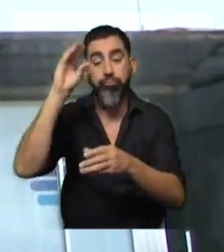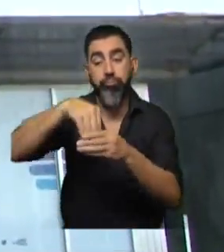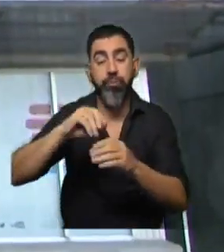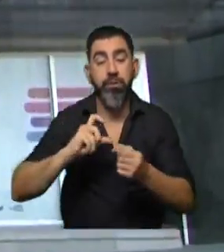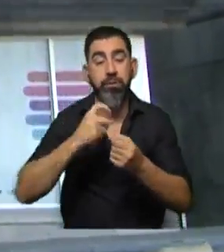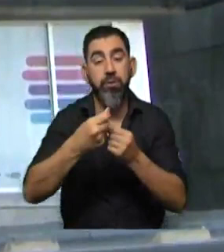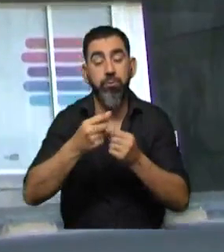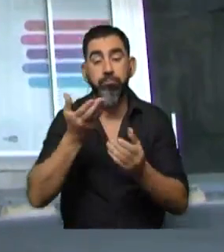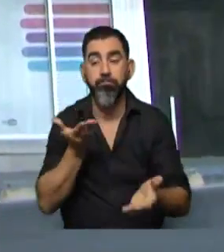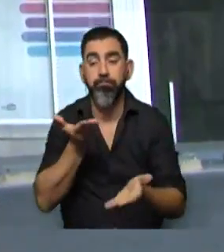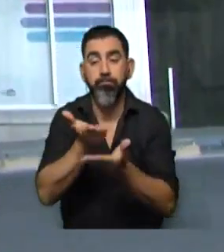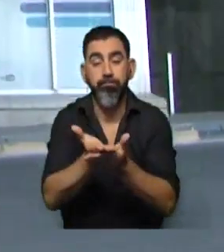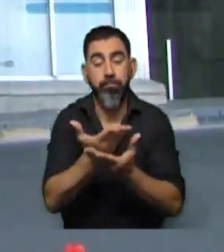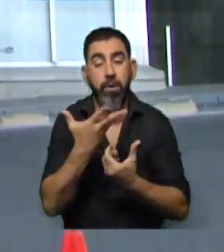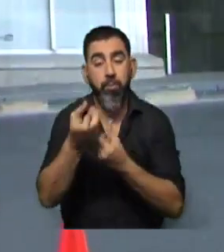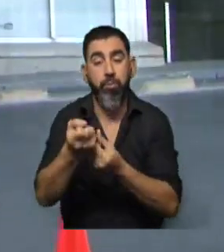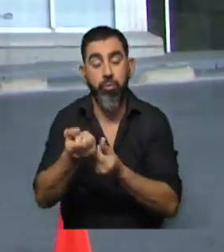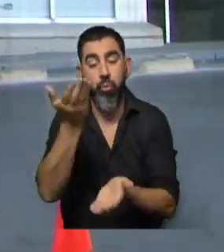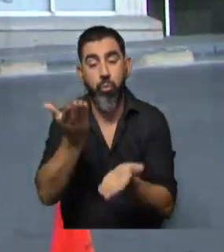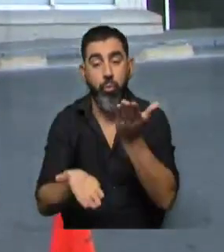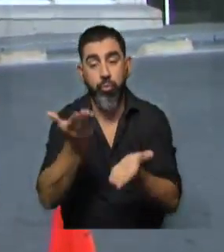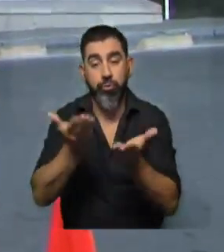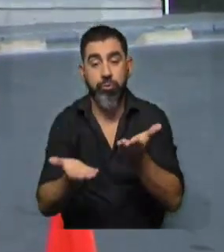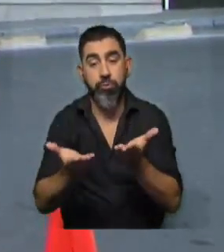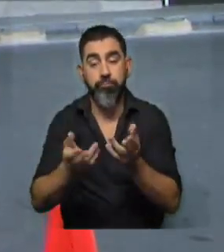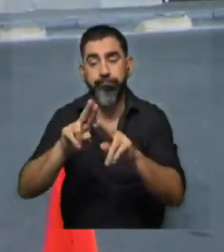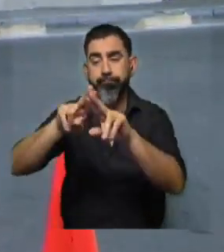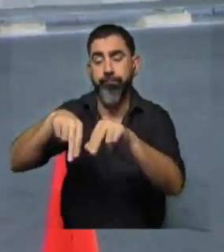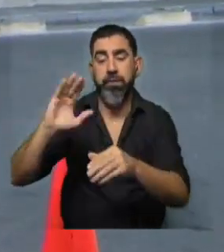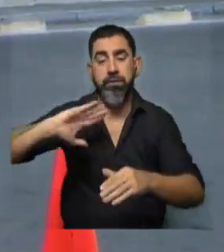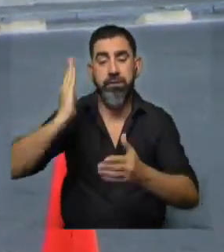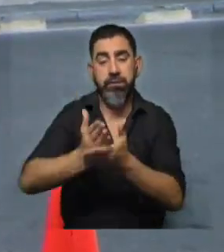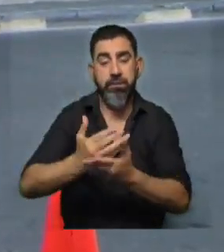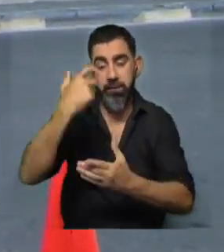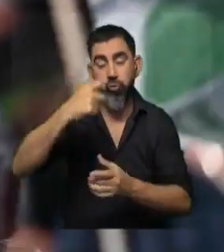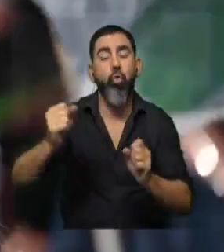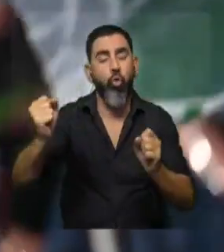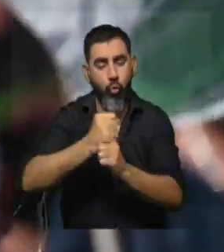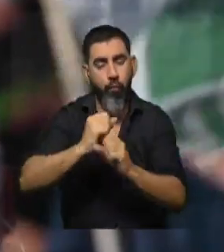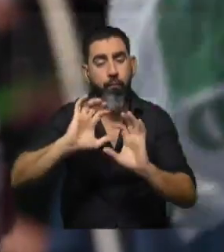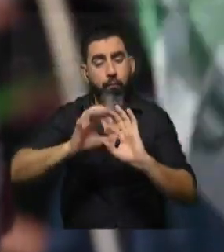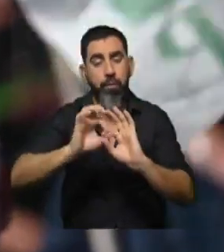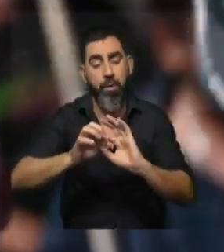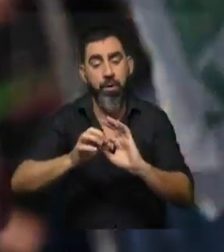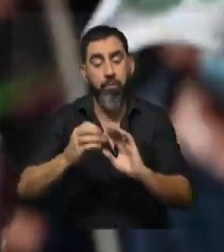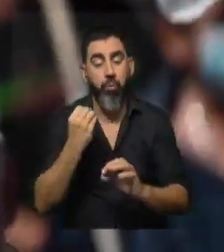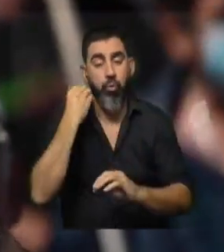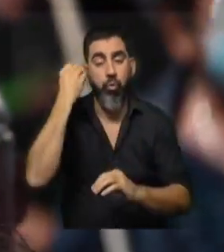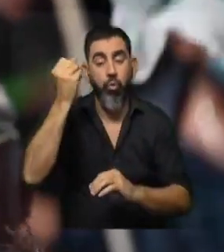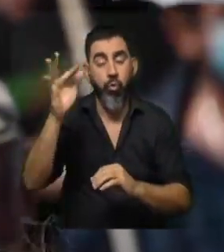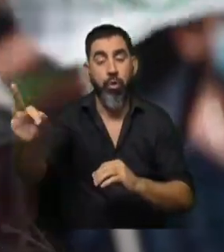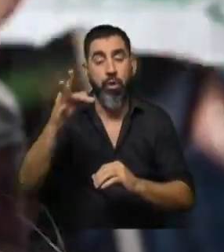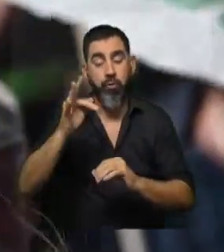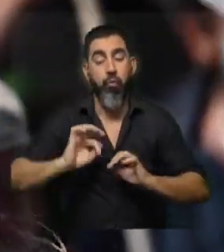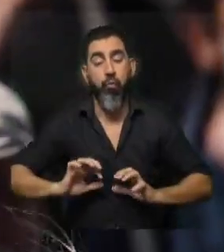y presentó un recurso de Amparo ante la justicia para invalidar la sanción que fue confirmada este miércoles por el congreso de la